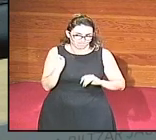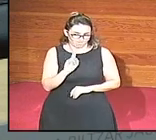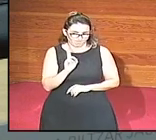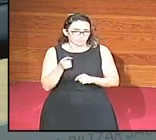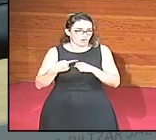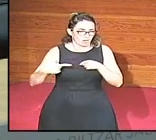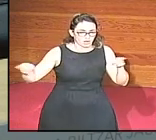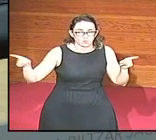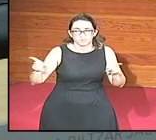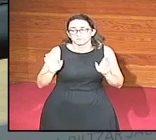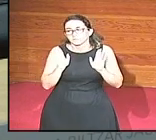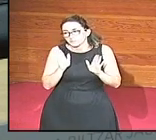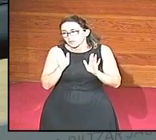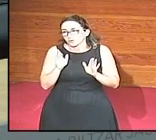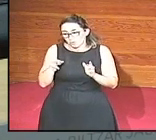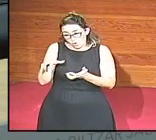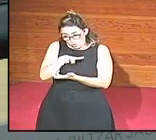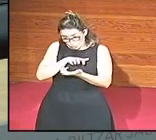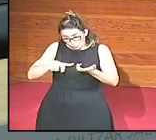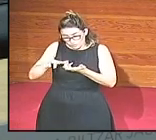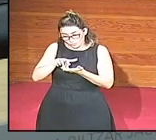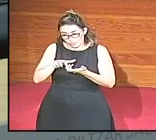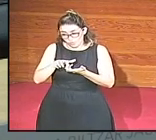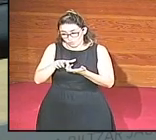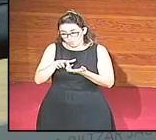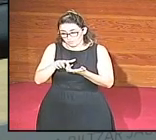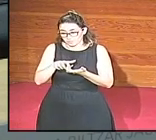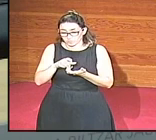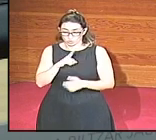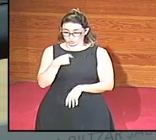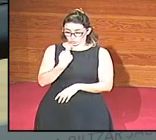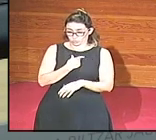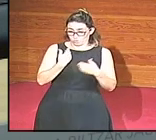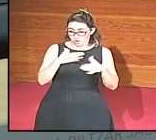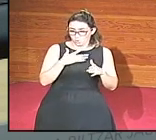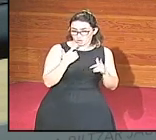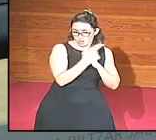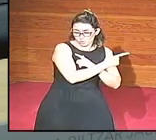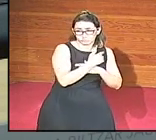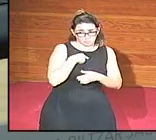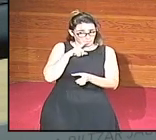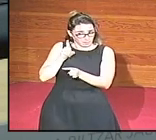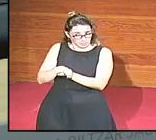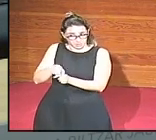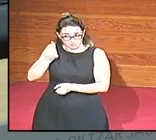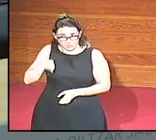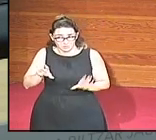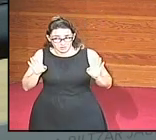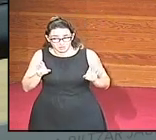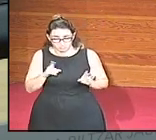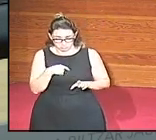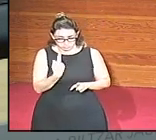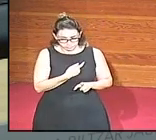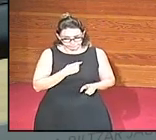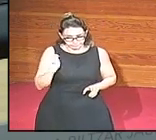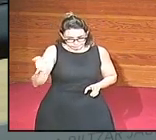pero y es un conflicto en el que nosotros, aunque estemos a tomar por eso que saco, somos parte. O sea, quiero decir, estamos pagando el gas